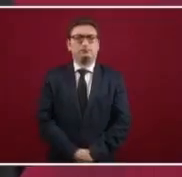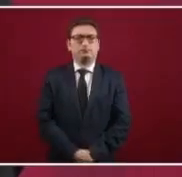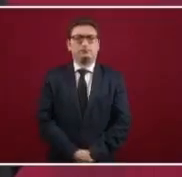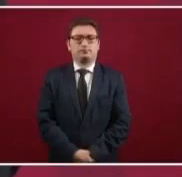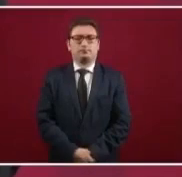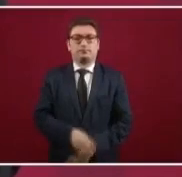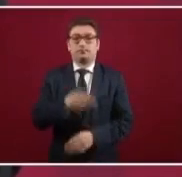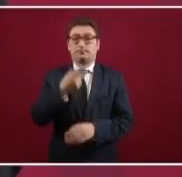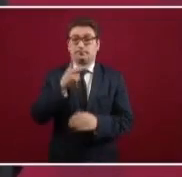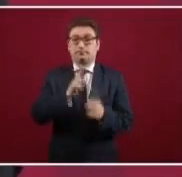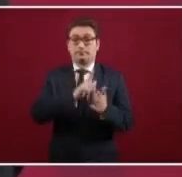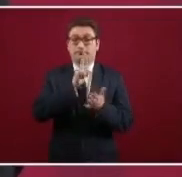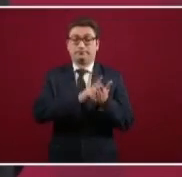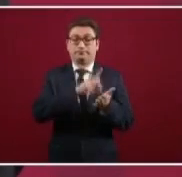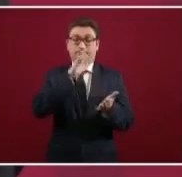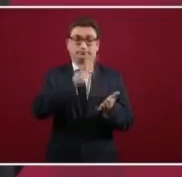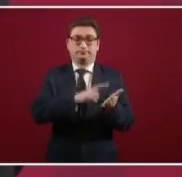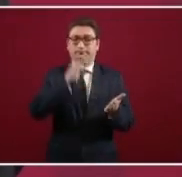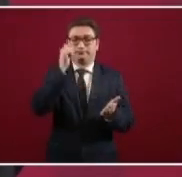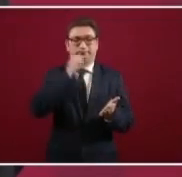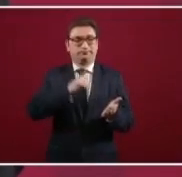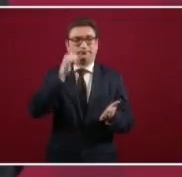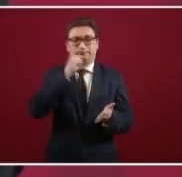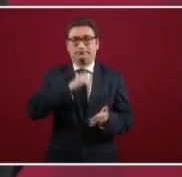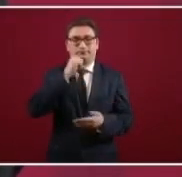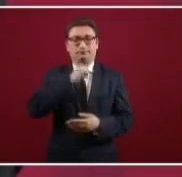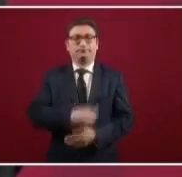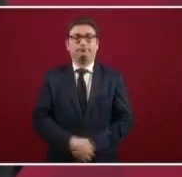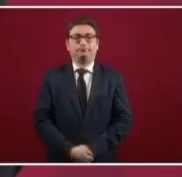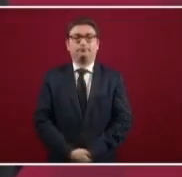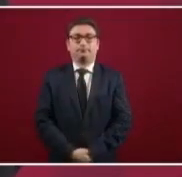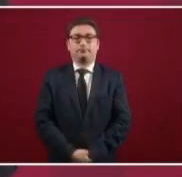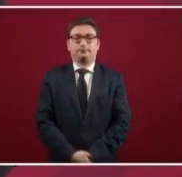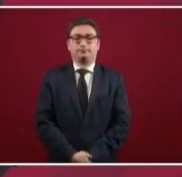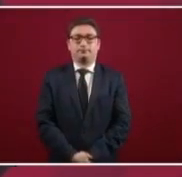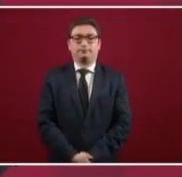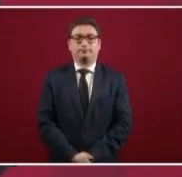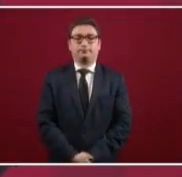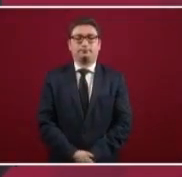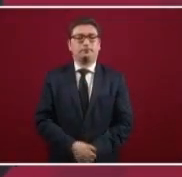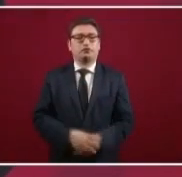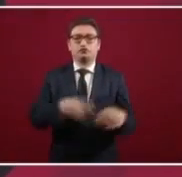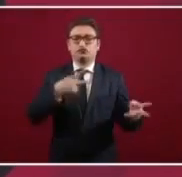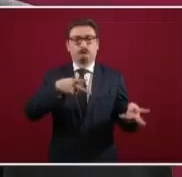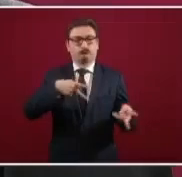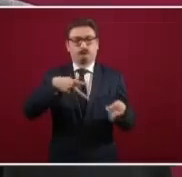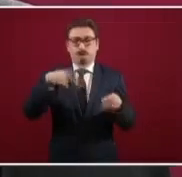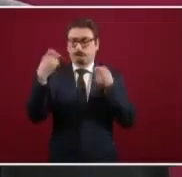y lícitos sin atracos